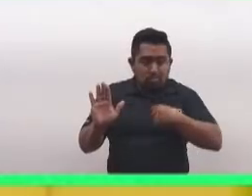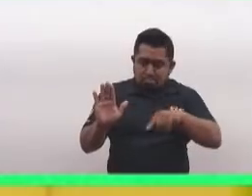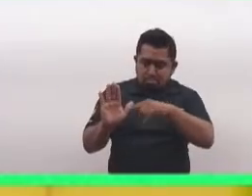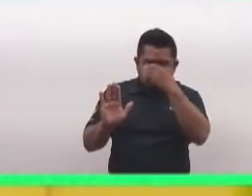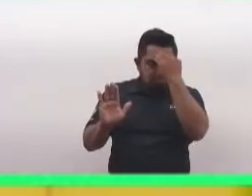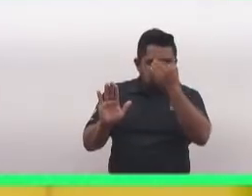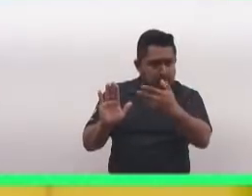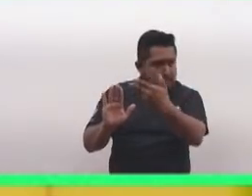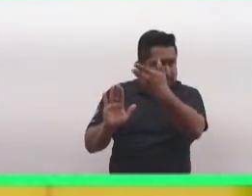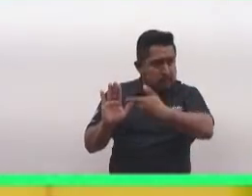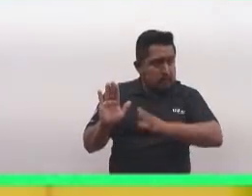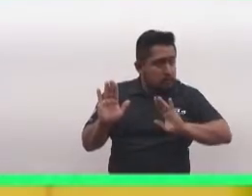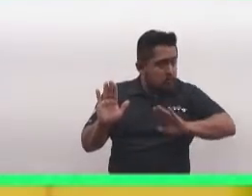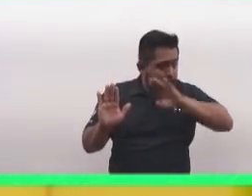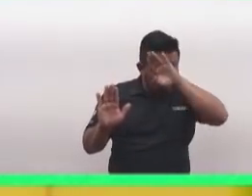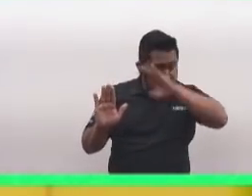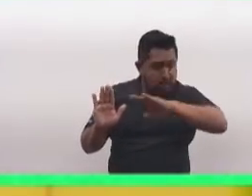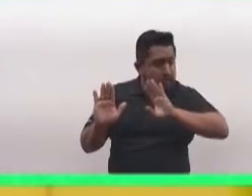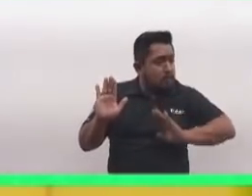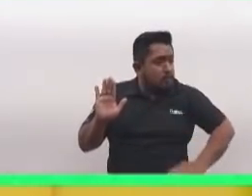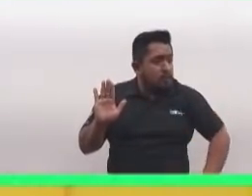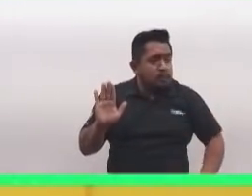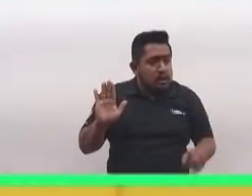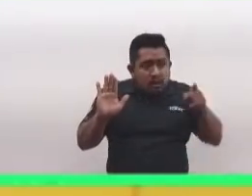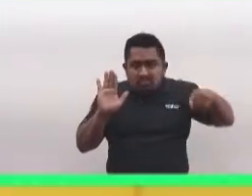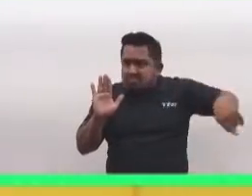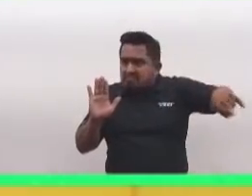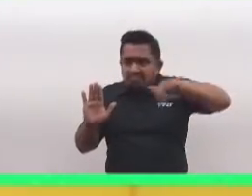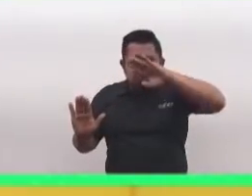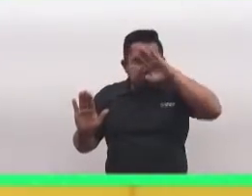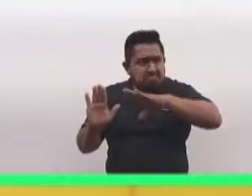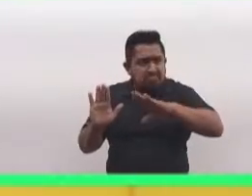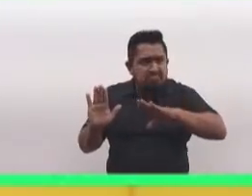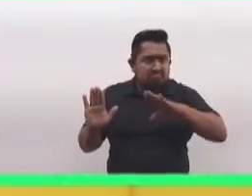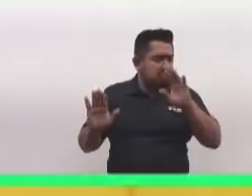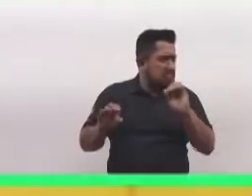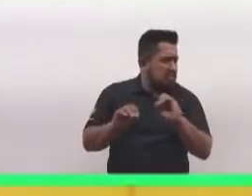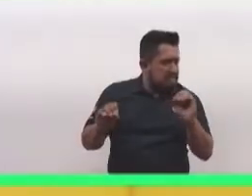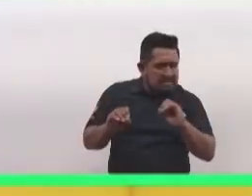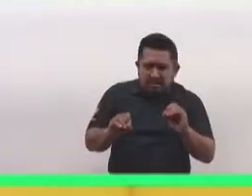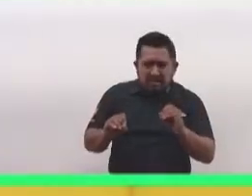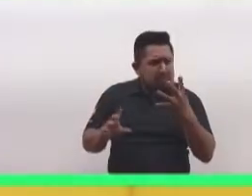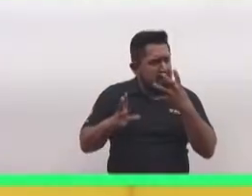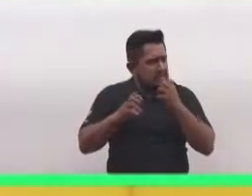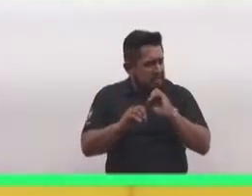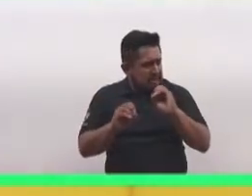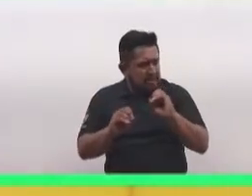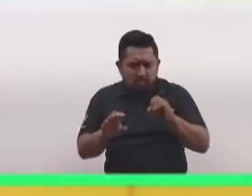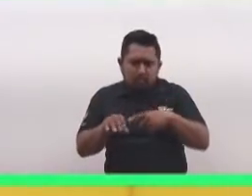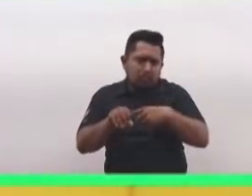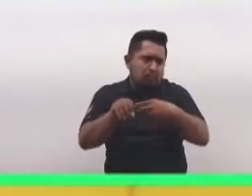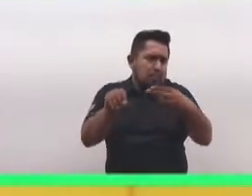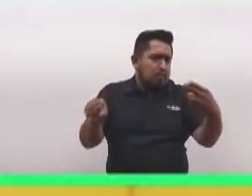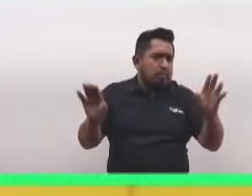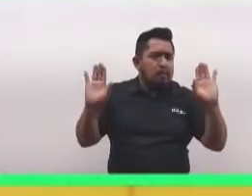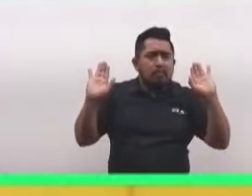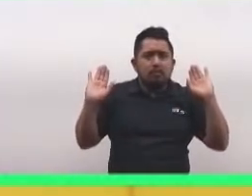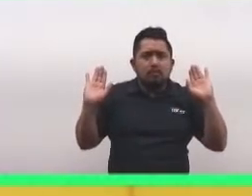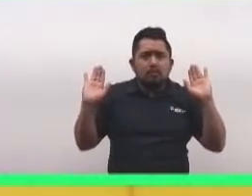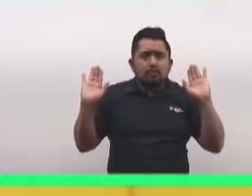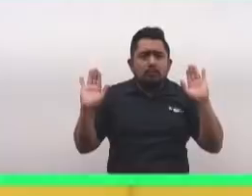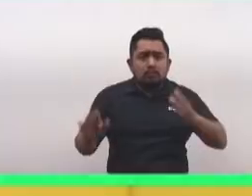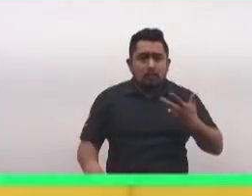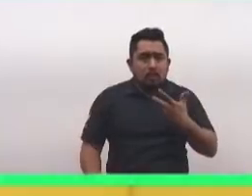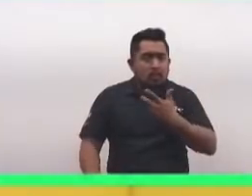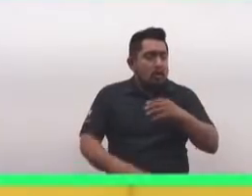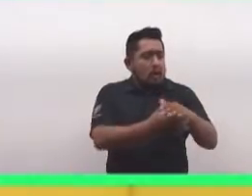estatutos pero si usted no quiere estar en la misión no quiere pasar la misión no quiere promover la misión todo lo que tiene que hacer es que sigamos